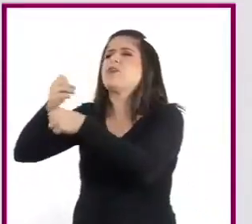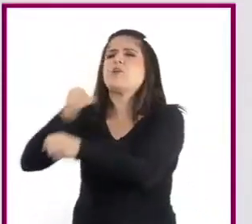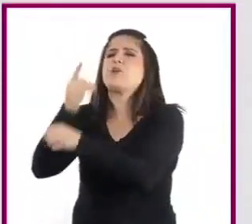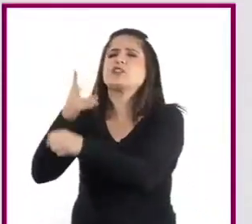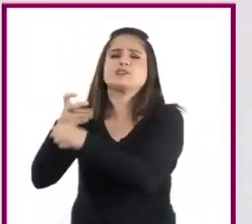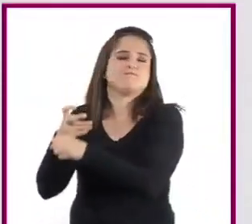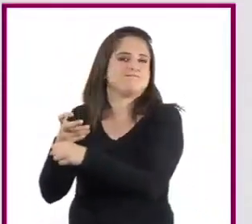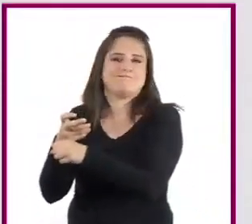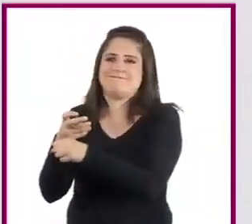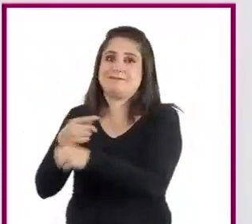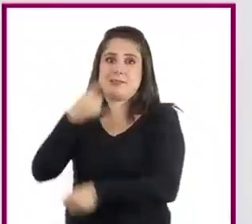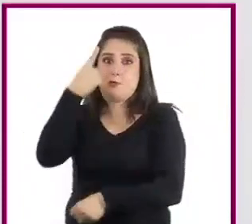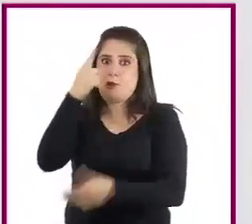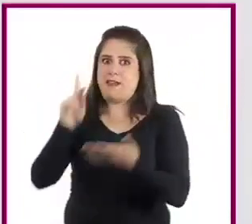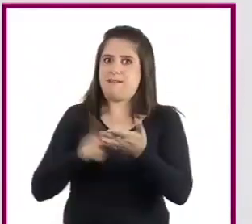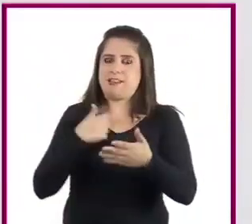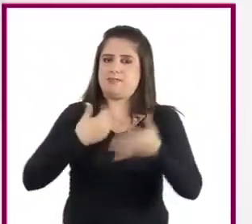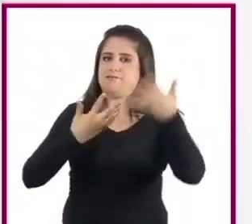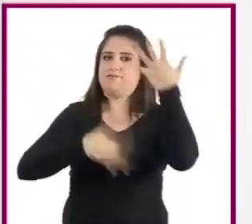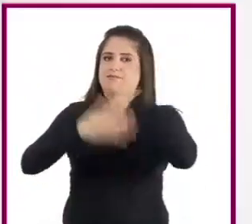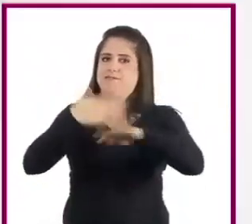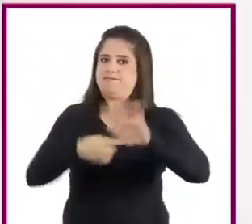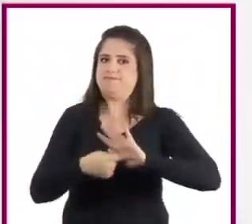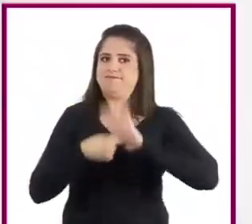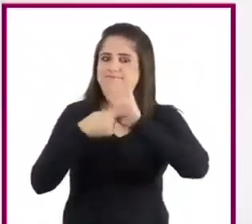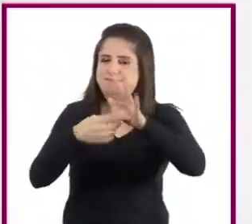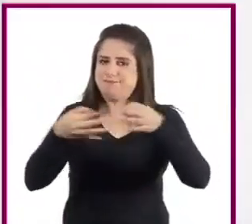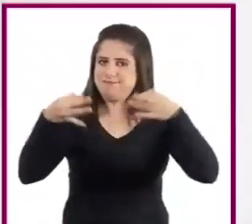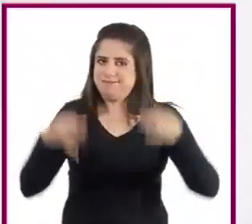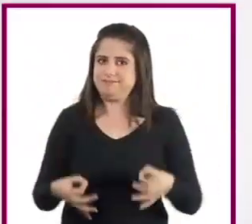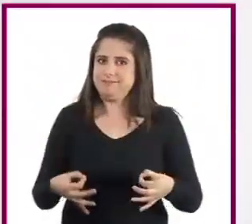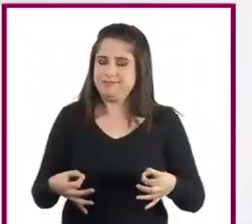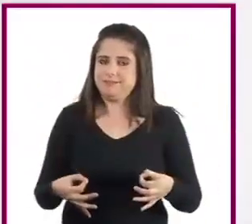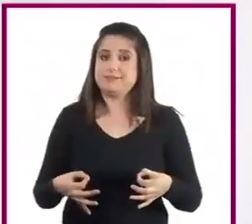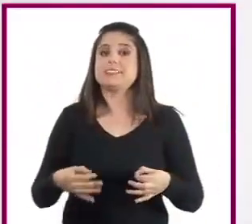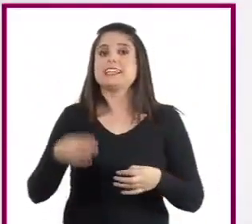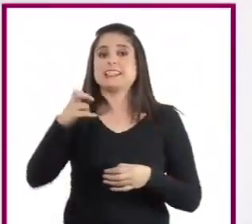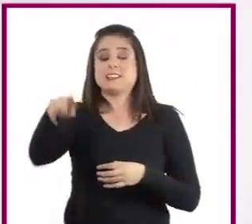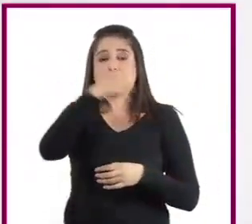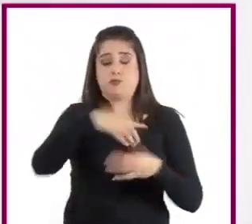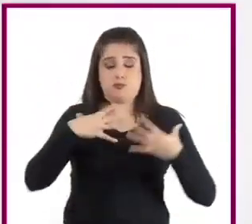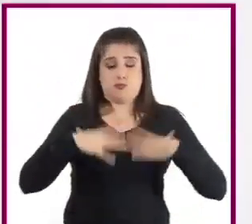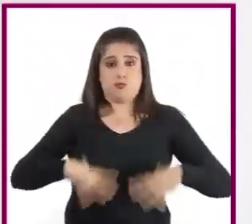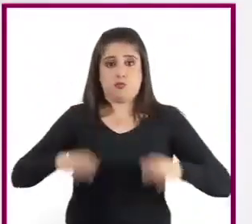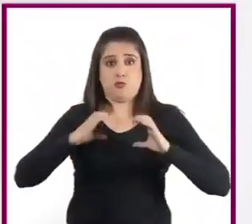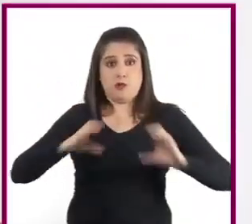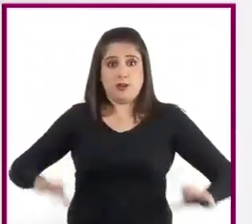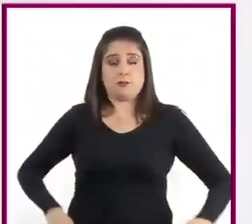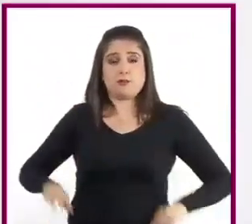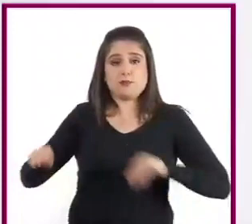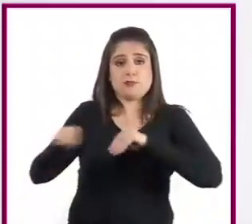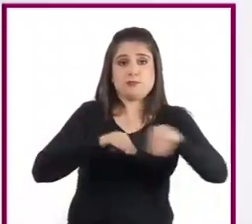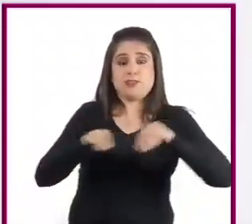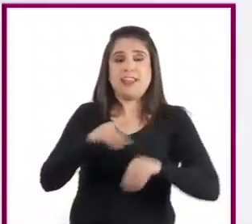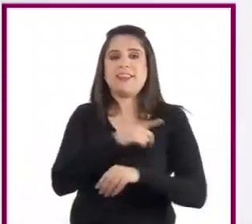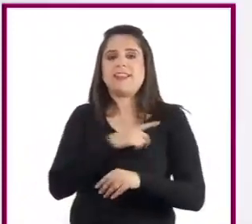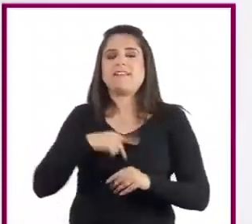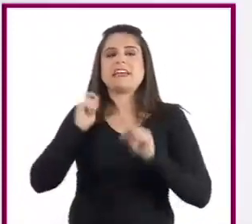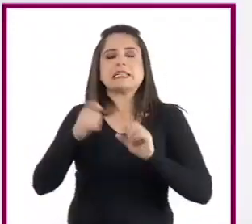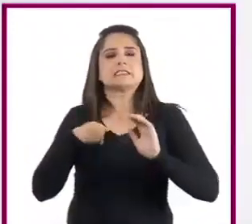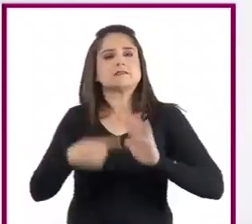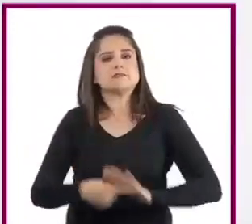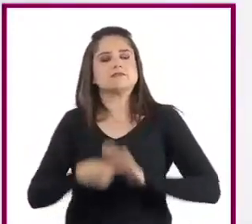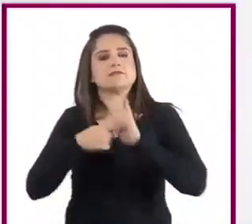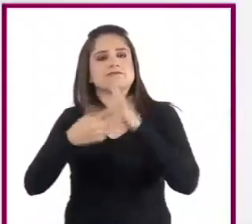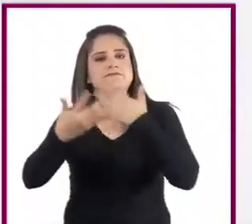una primera gran impresión. La práctica deliberada de tu lenguaje no verbal hará que lo que dices y cómo lo